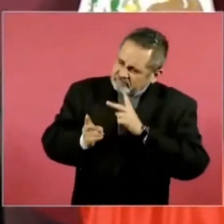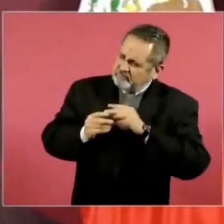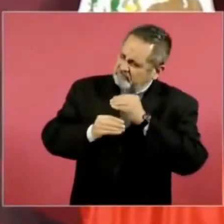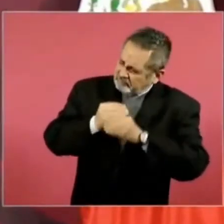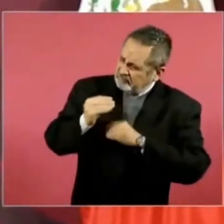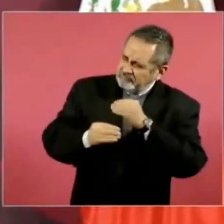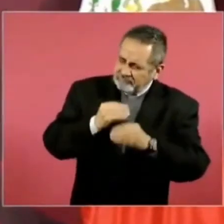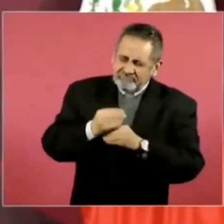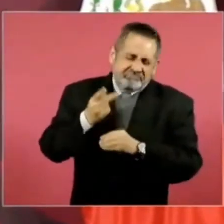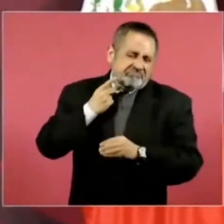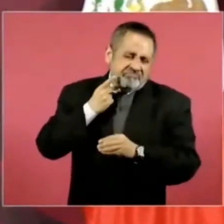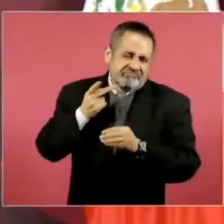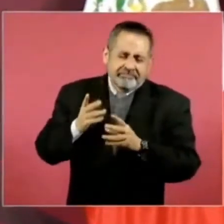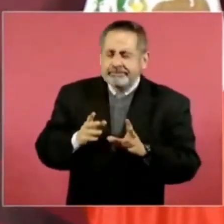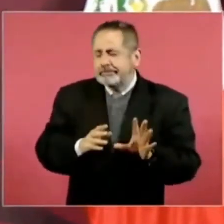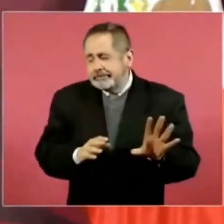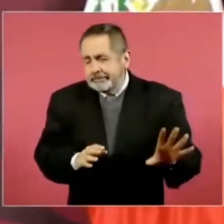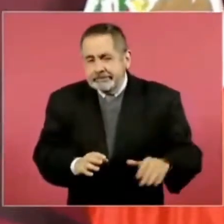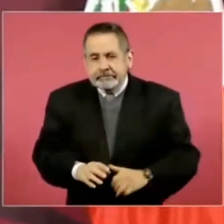pleito,